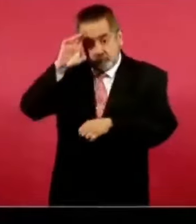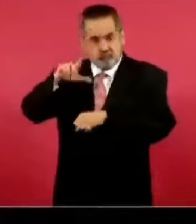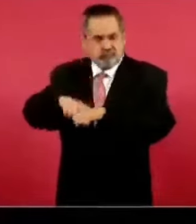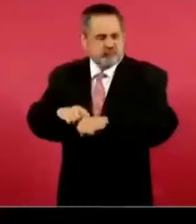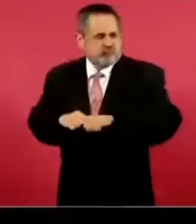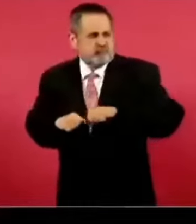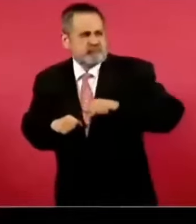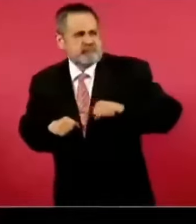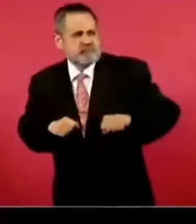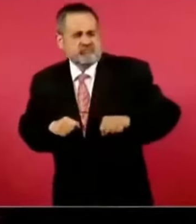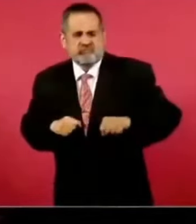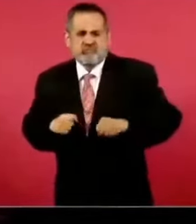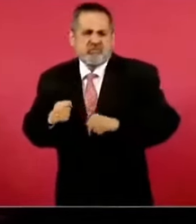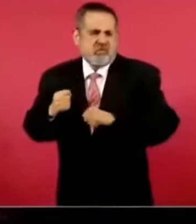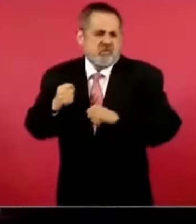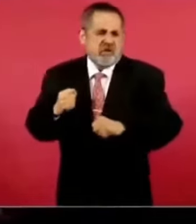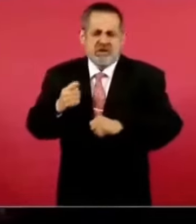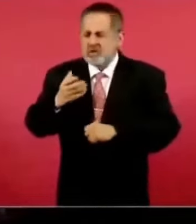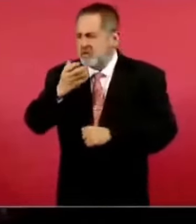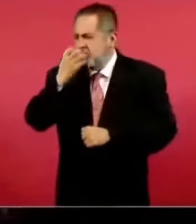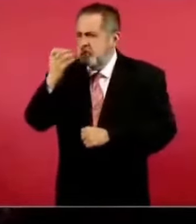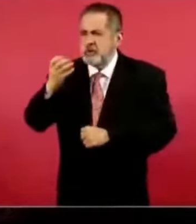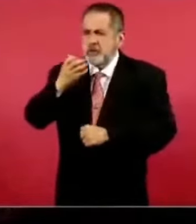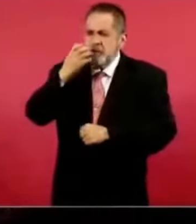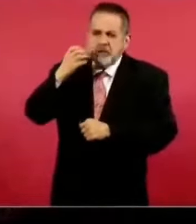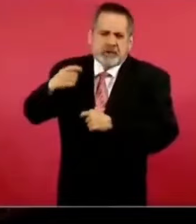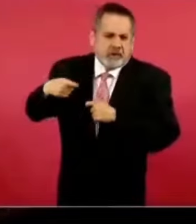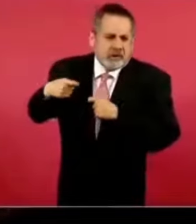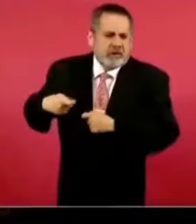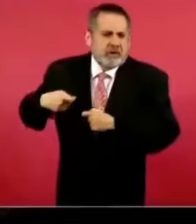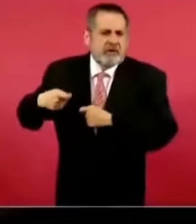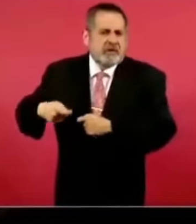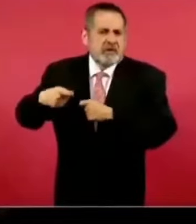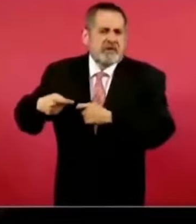en nuestras tradiciones, nuestras costumbres,